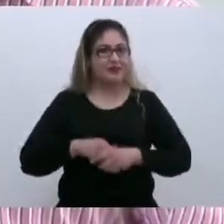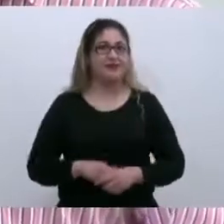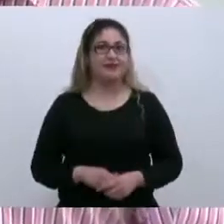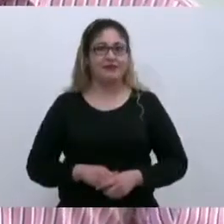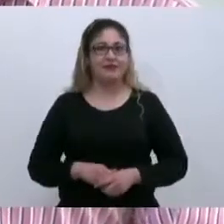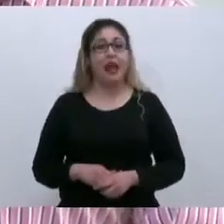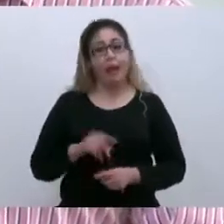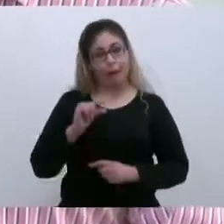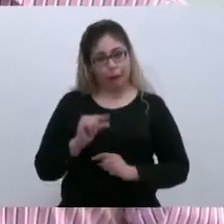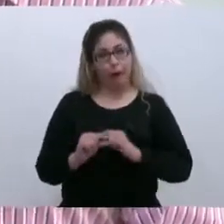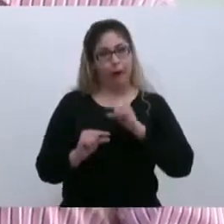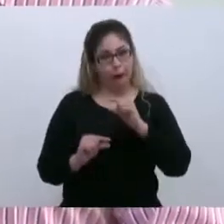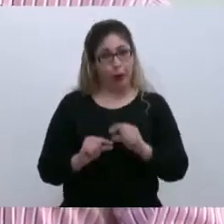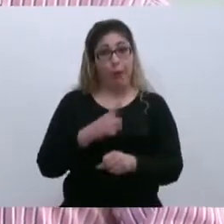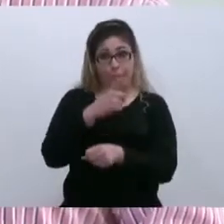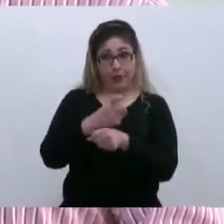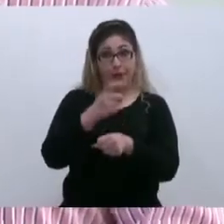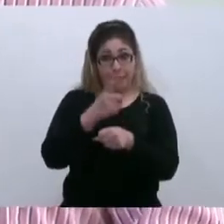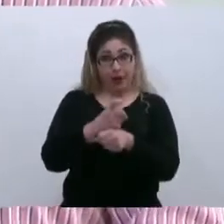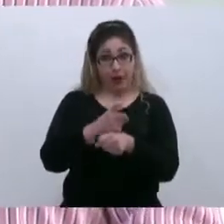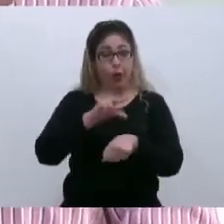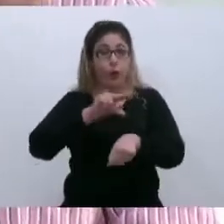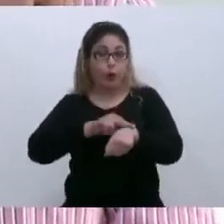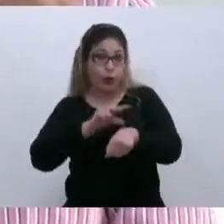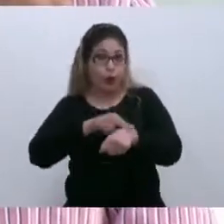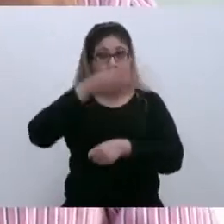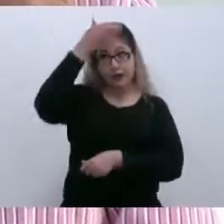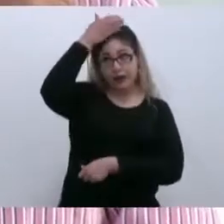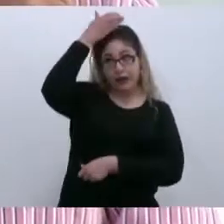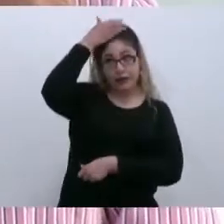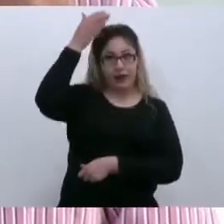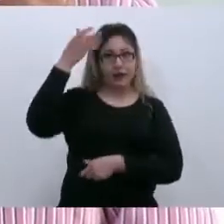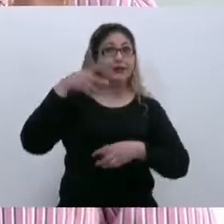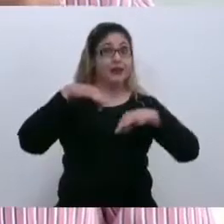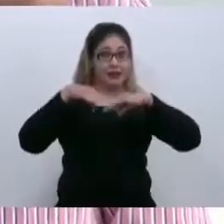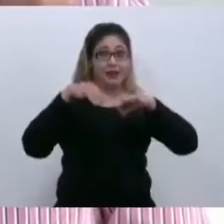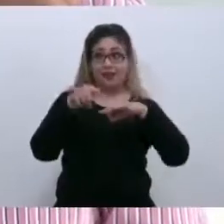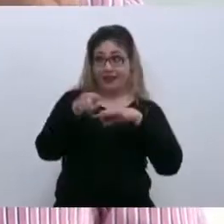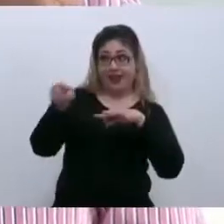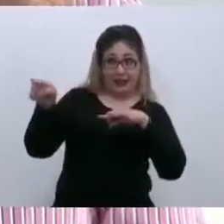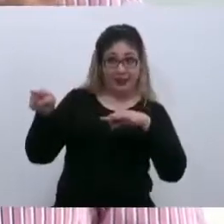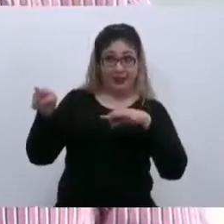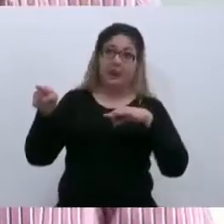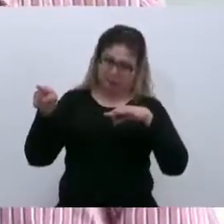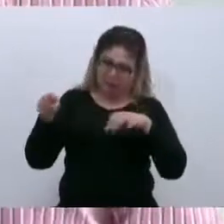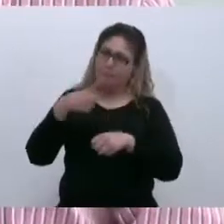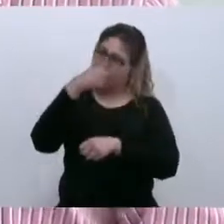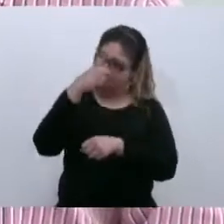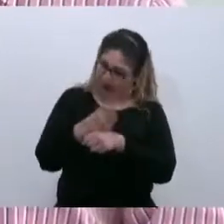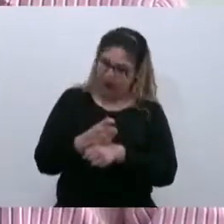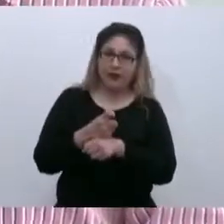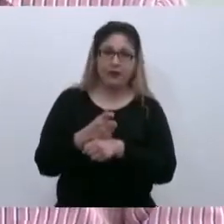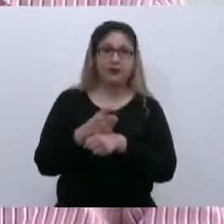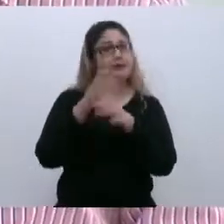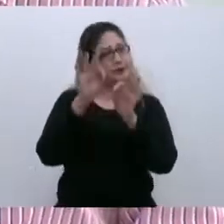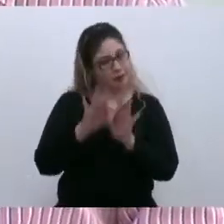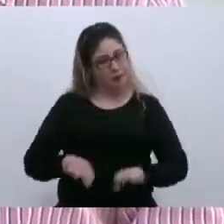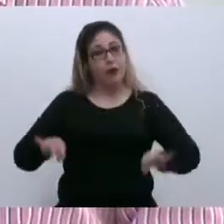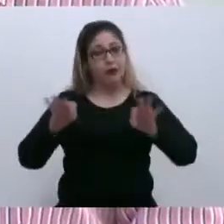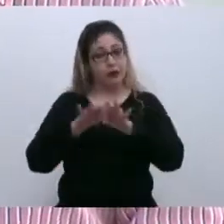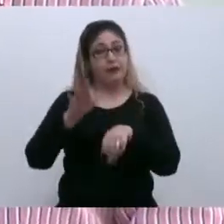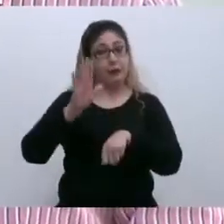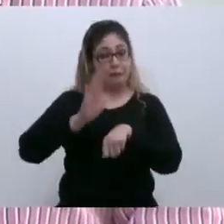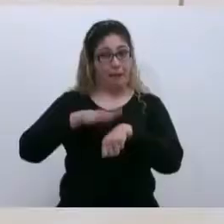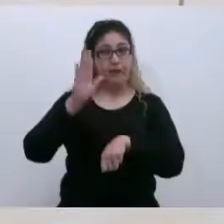precisamente a los médicos, a las enfermeras, a los trabajadores de la salud que están atendiendo a